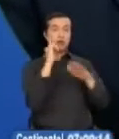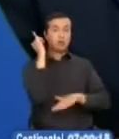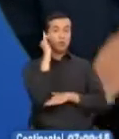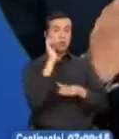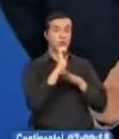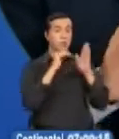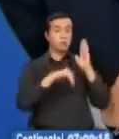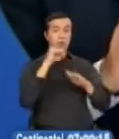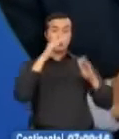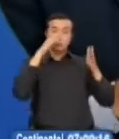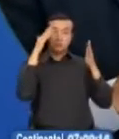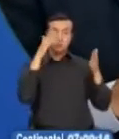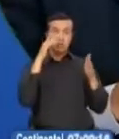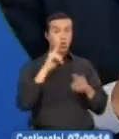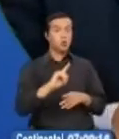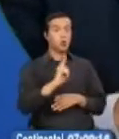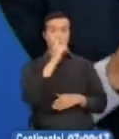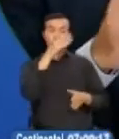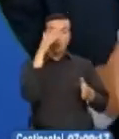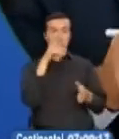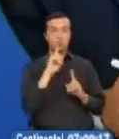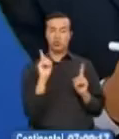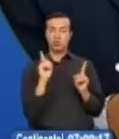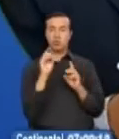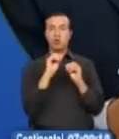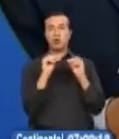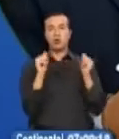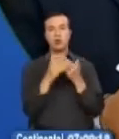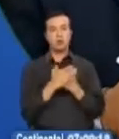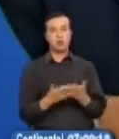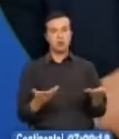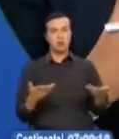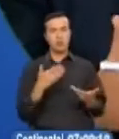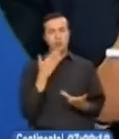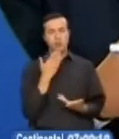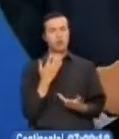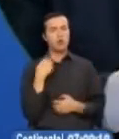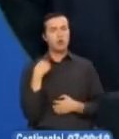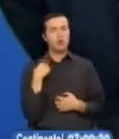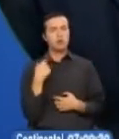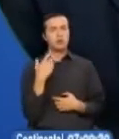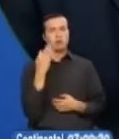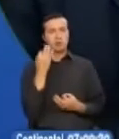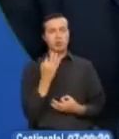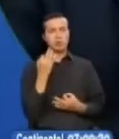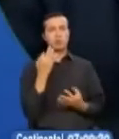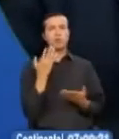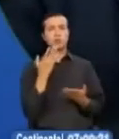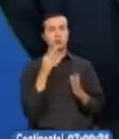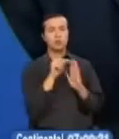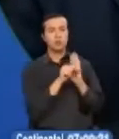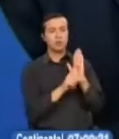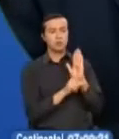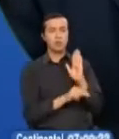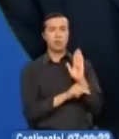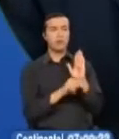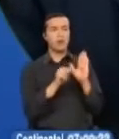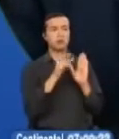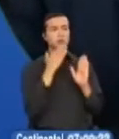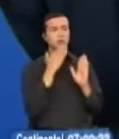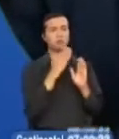internacional pero no exclusividad hablemos de la calidad de los productos juan carlos que garantiza que cumplan con los estándares requeridos